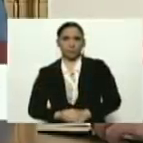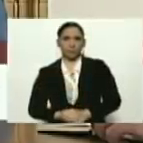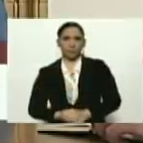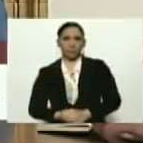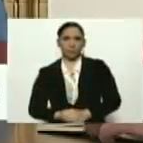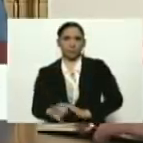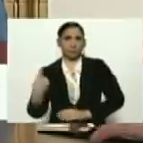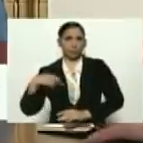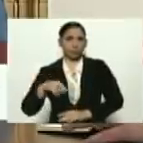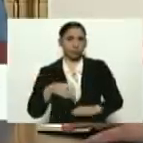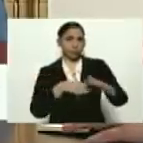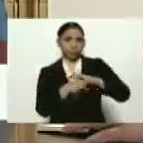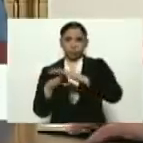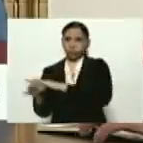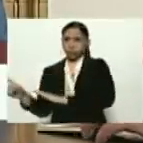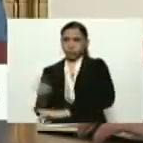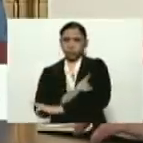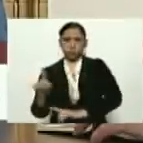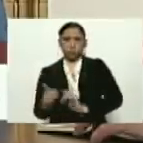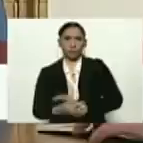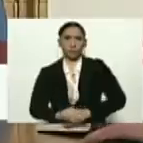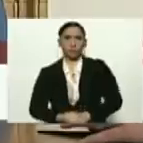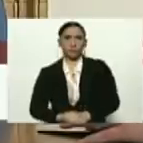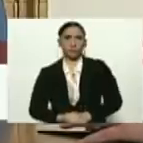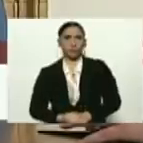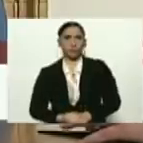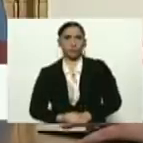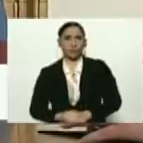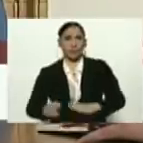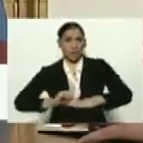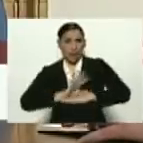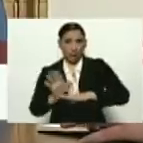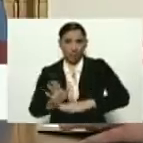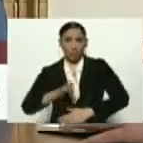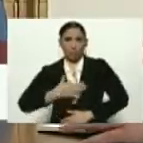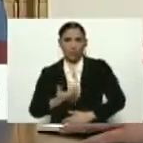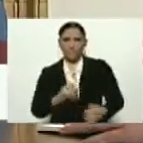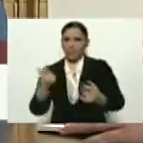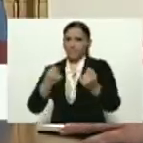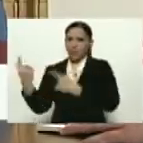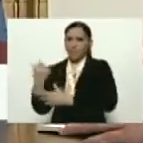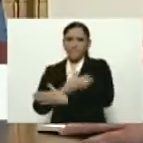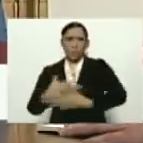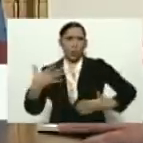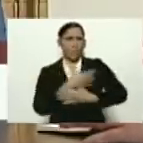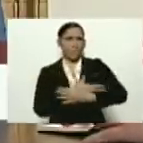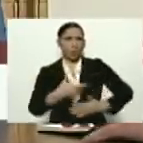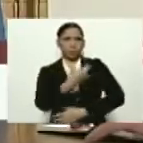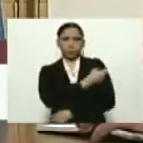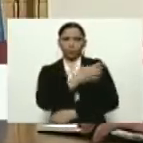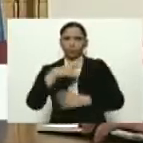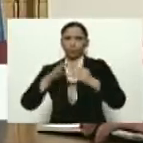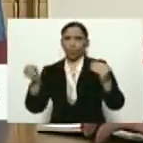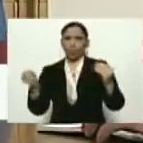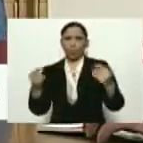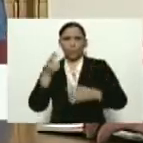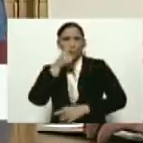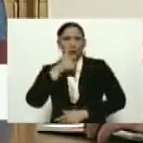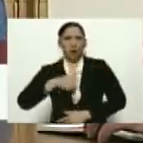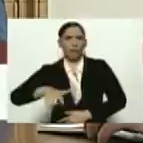tener acceso inmediato y desde el ALBA poder distribuir millones de vacunas a todos los